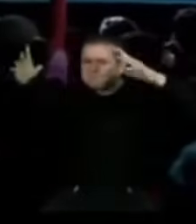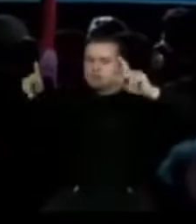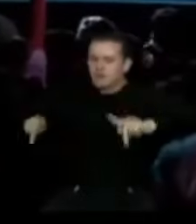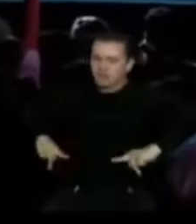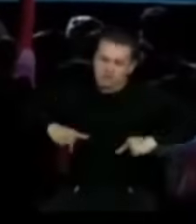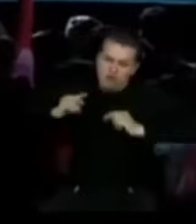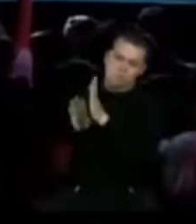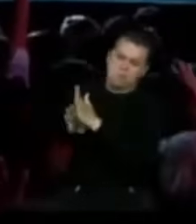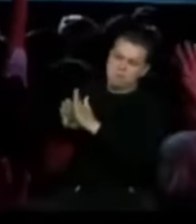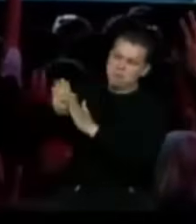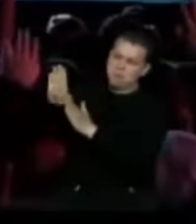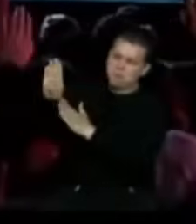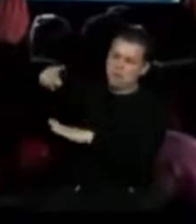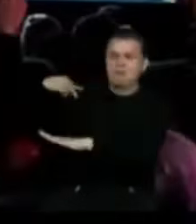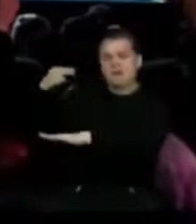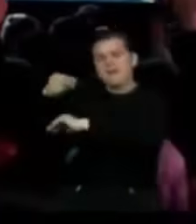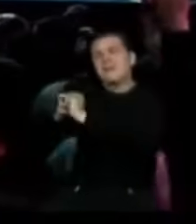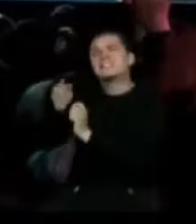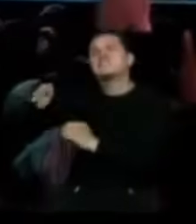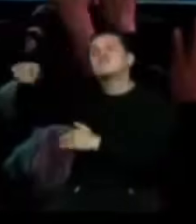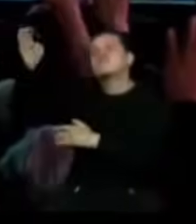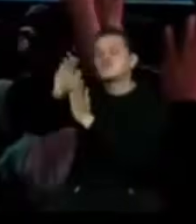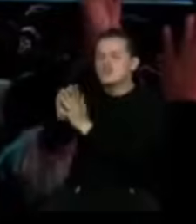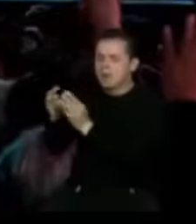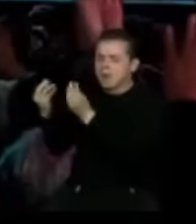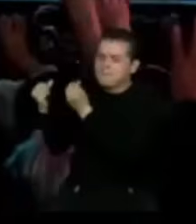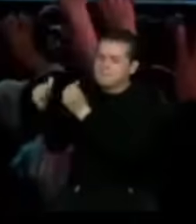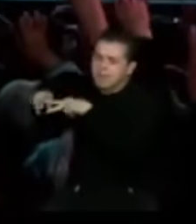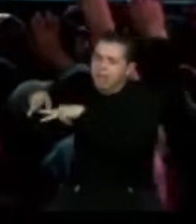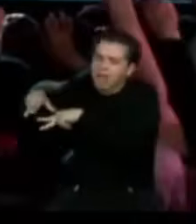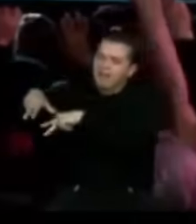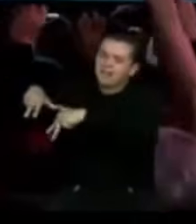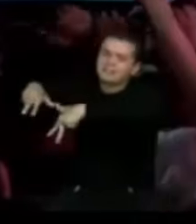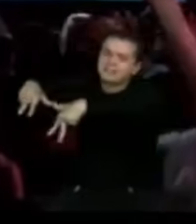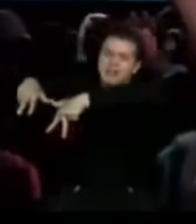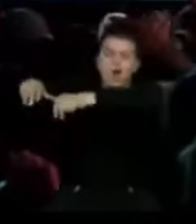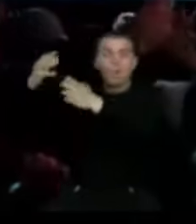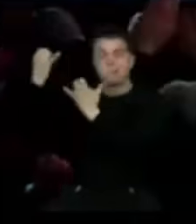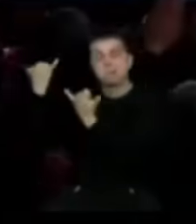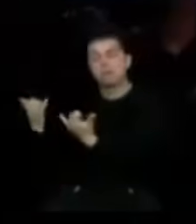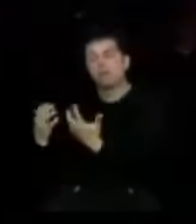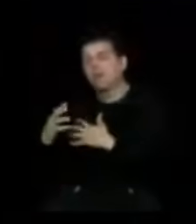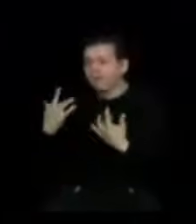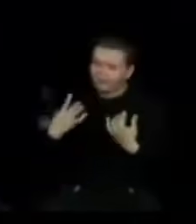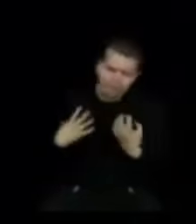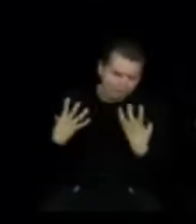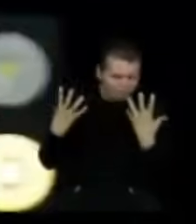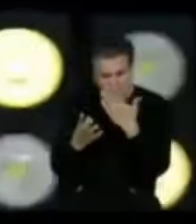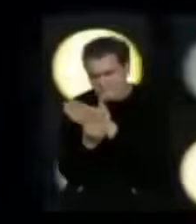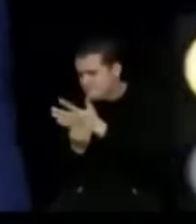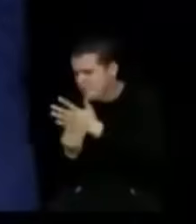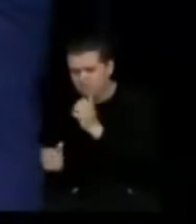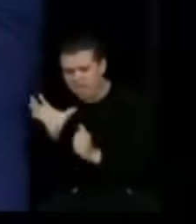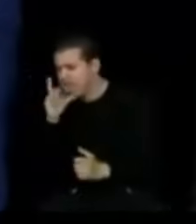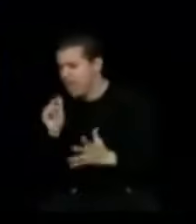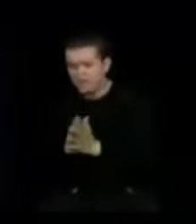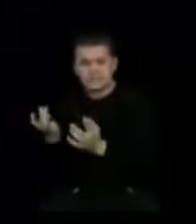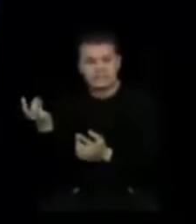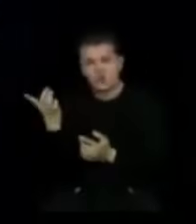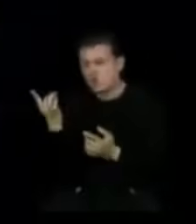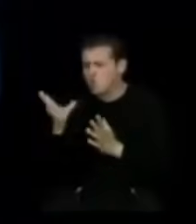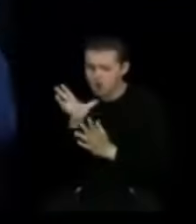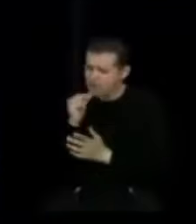de una herencia con Dios, de una vida gloriosa donde no habrá sufrimiento, donde no habrá pobreza, donde no habrá